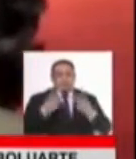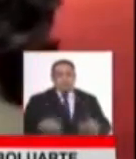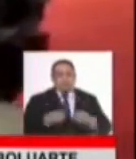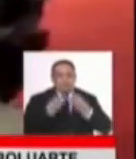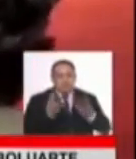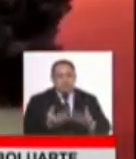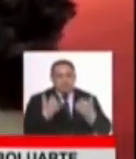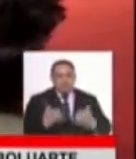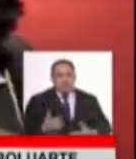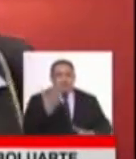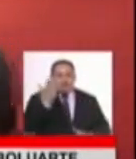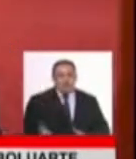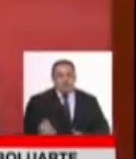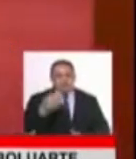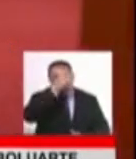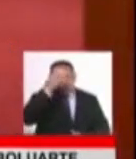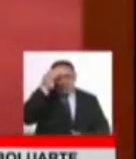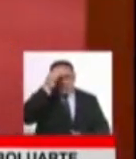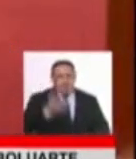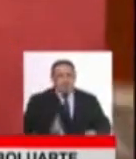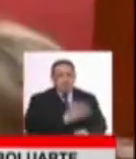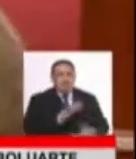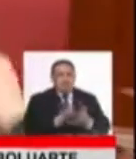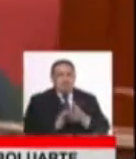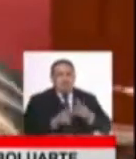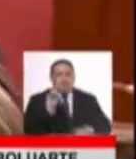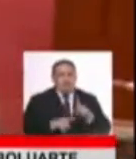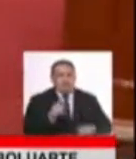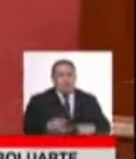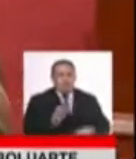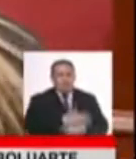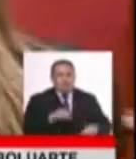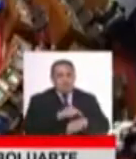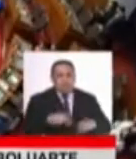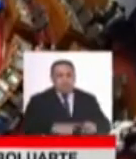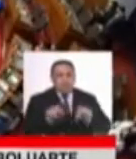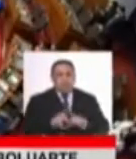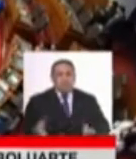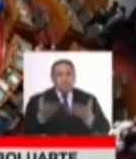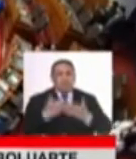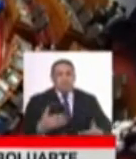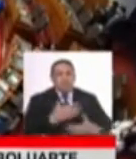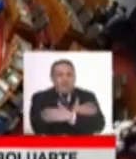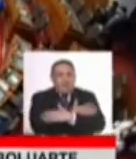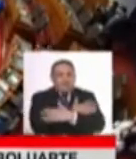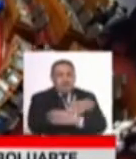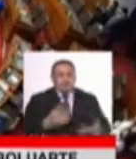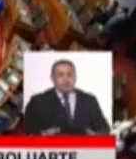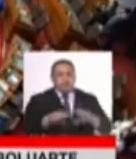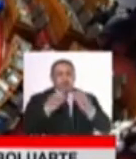30-28% que existe, que hasta las últimas encuestas existía y que no ha salido a defenderlo, pero entonces